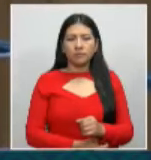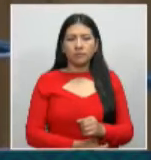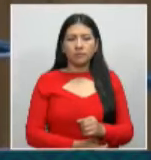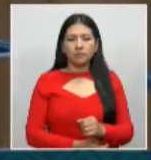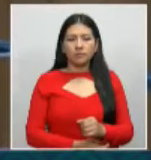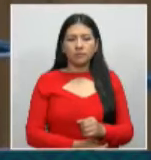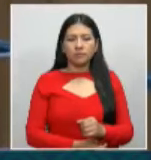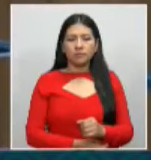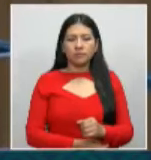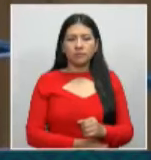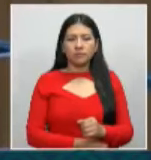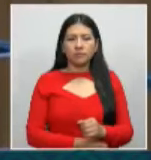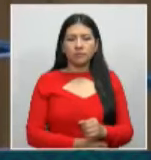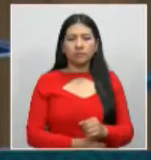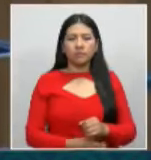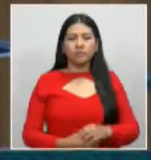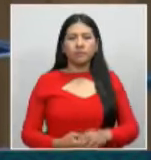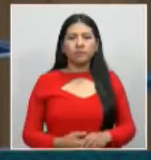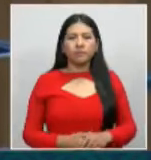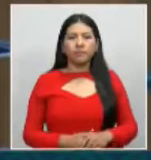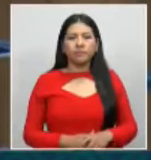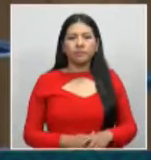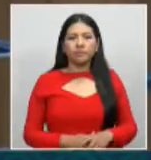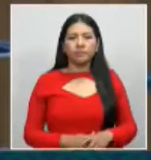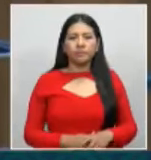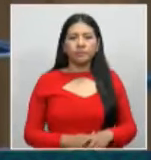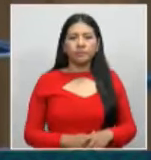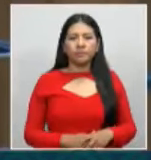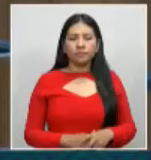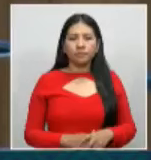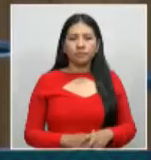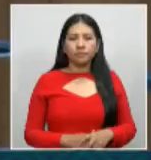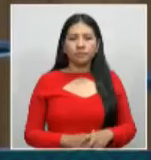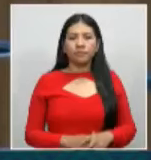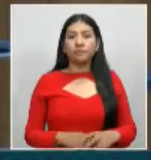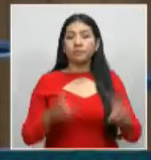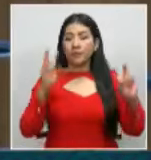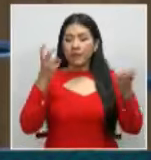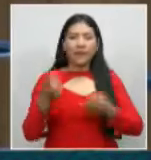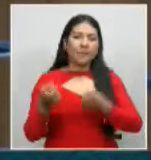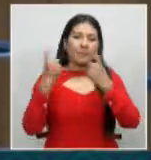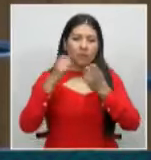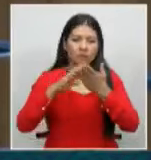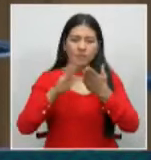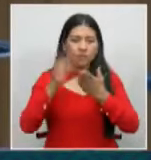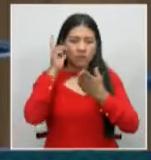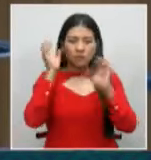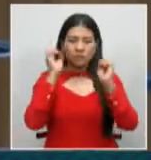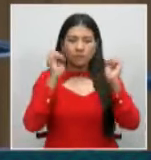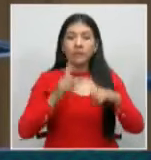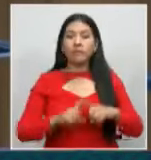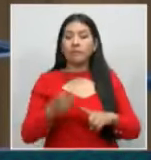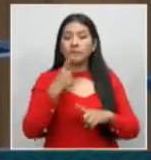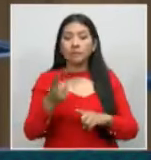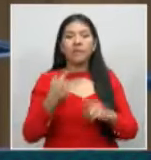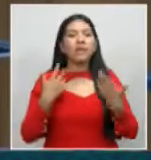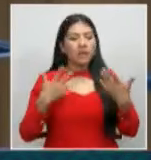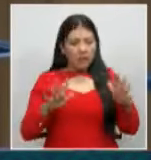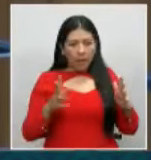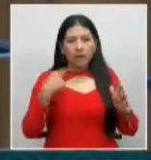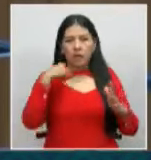Al respecto debemos manifestar que hemos pedido los